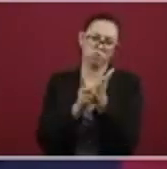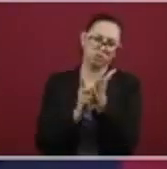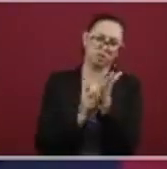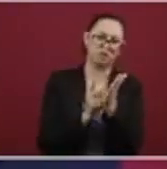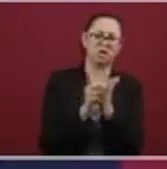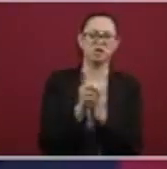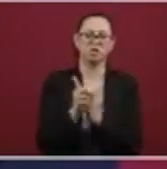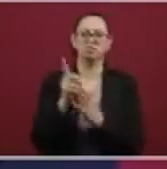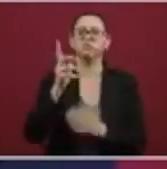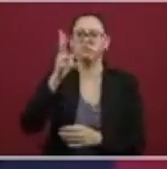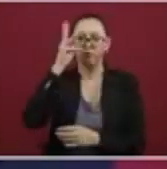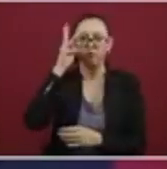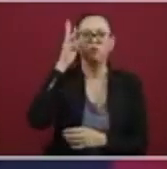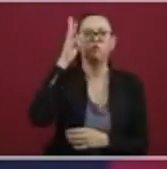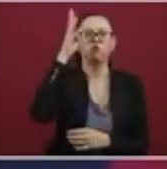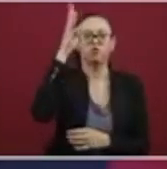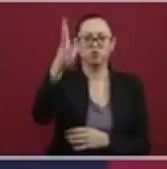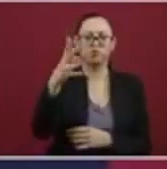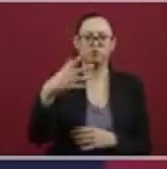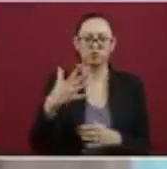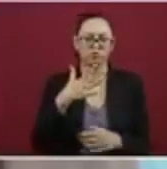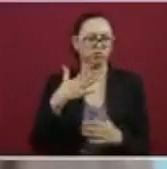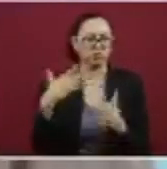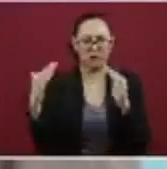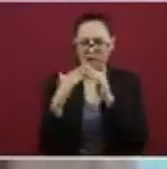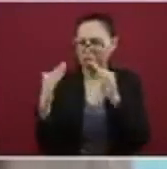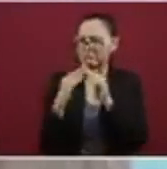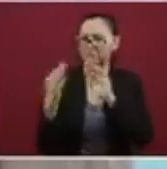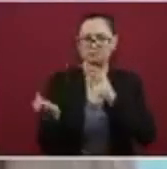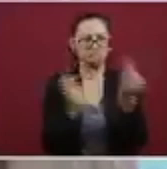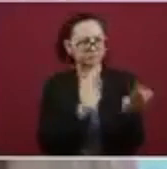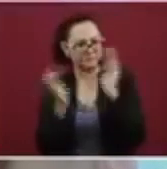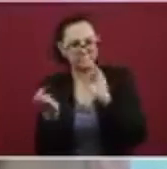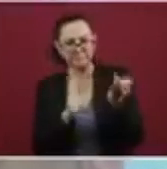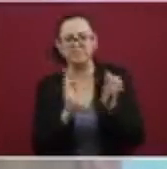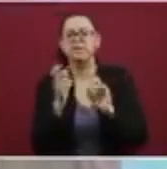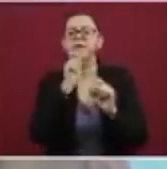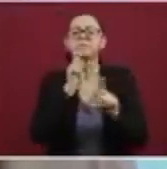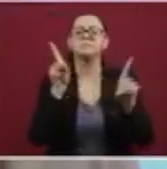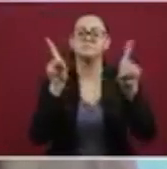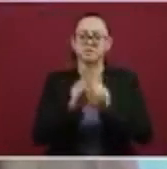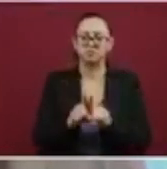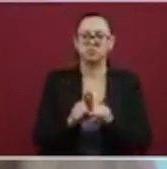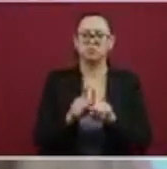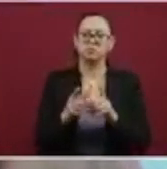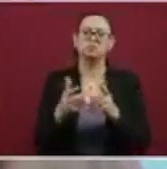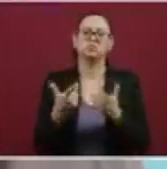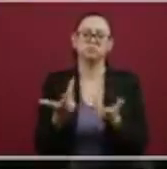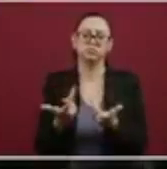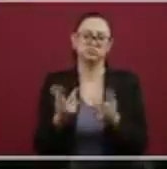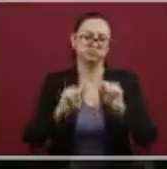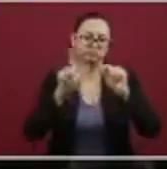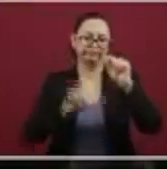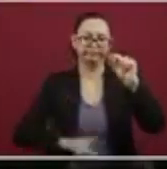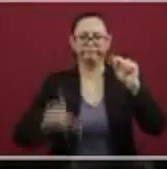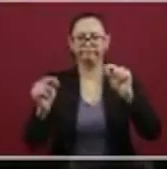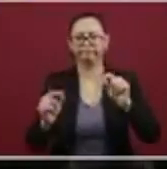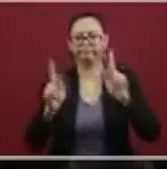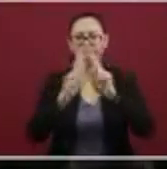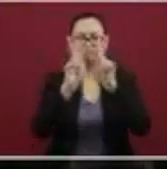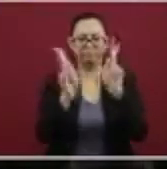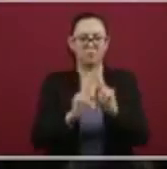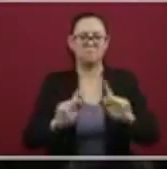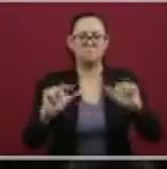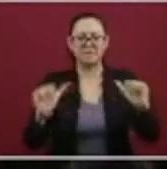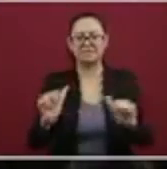a tener un futuro cerca de donde viven y también forma parte de esta estrategia para pacificar al país, entendiendo